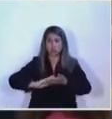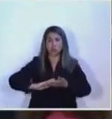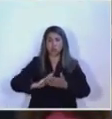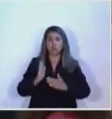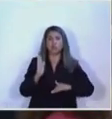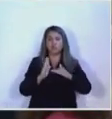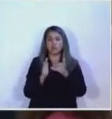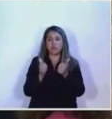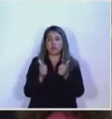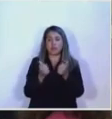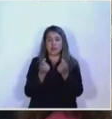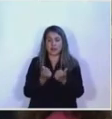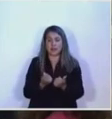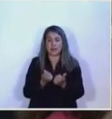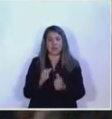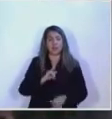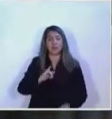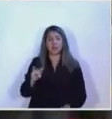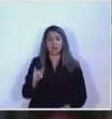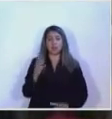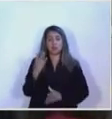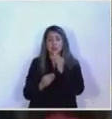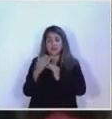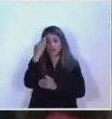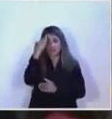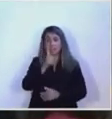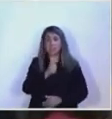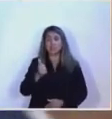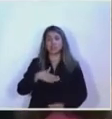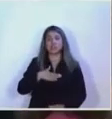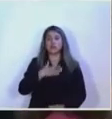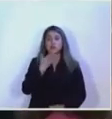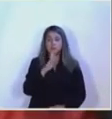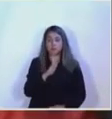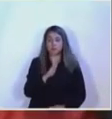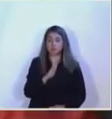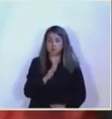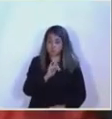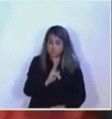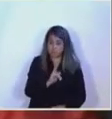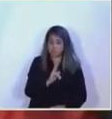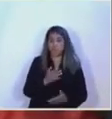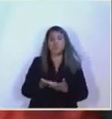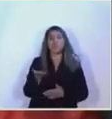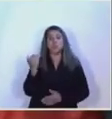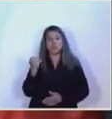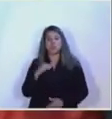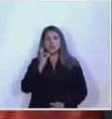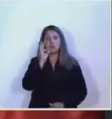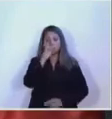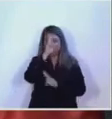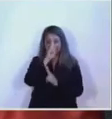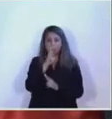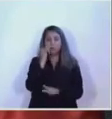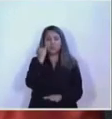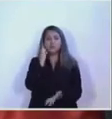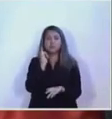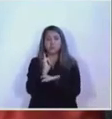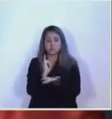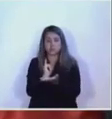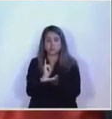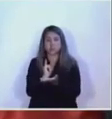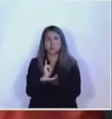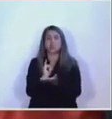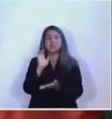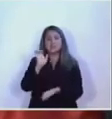calidad, pues al final del día todos queremos lo mejor, ¿o no? Lo anterior en un marco de respeto a la institucionalidad y el